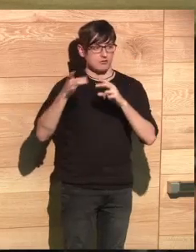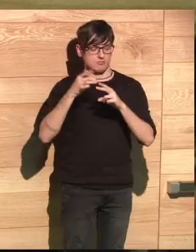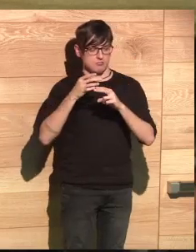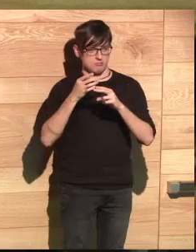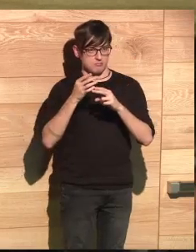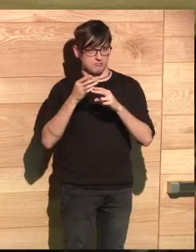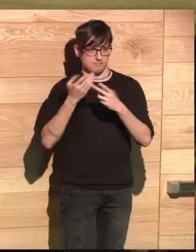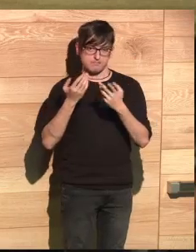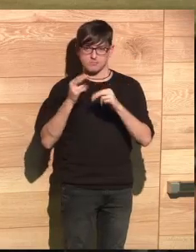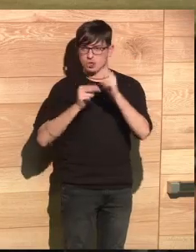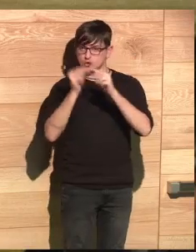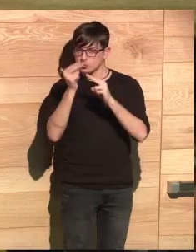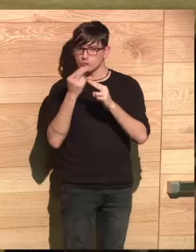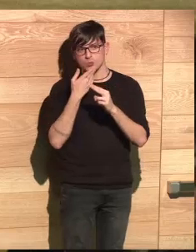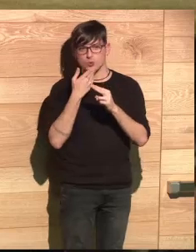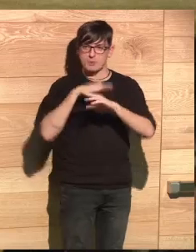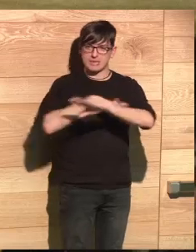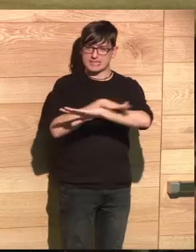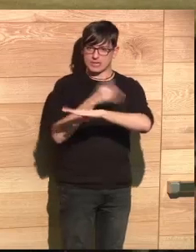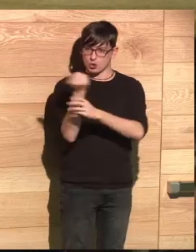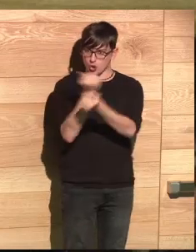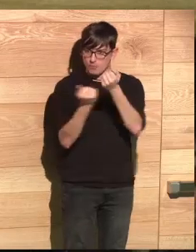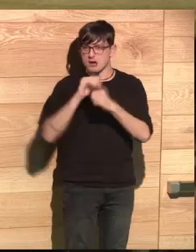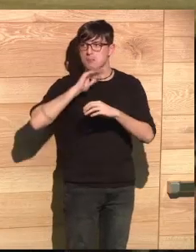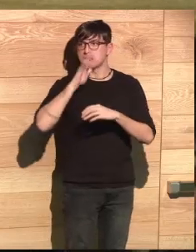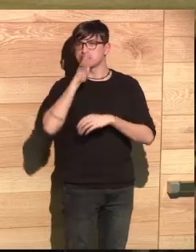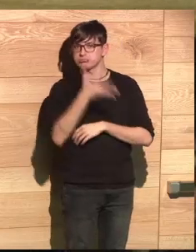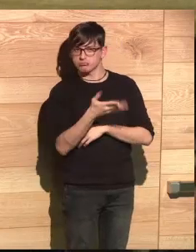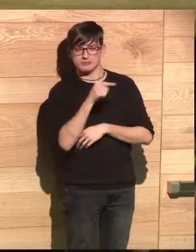como un ministerio de economía por esto. Mi pregunta es...